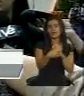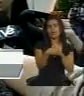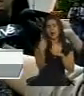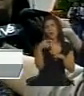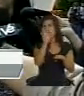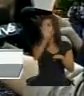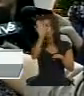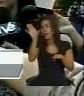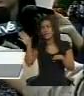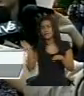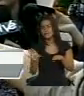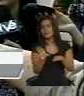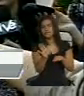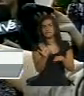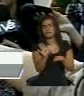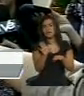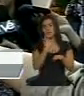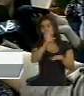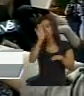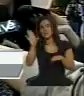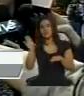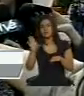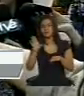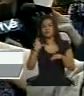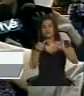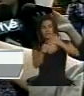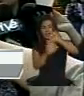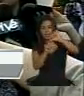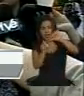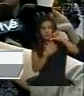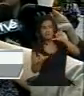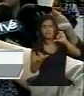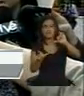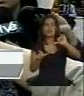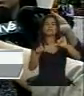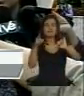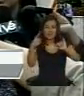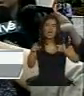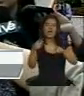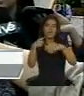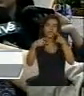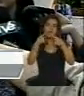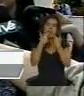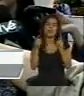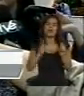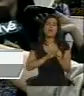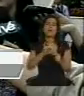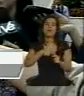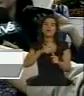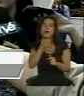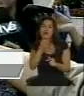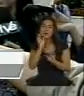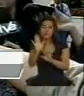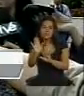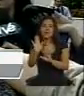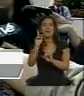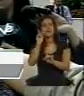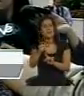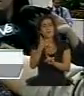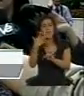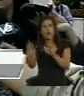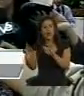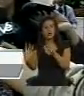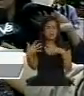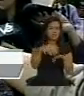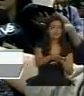y los otros países de habla inglesa del Caribe seek closer integration culturally, logren una integración más cercana con